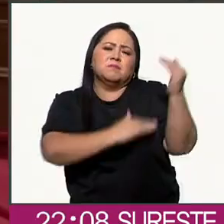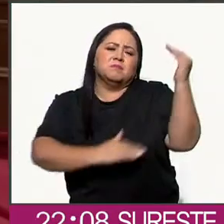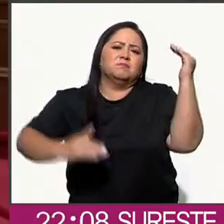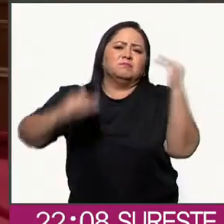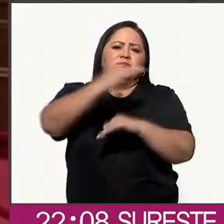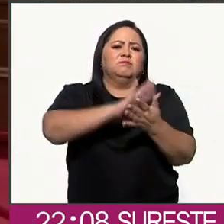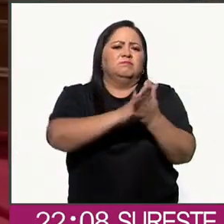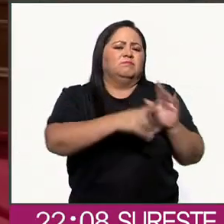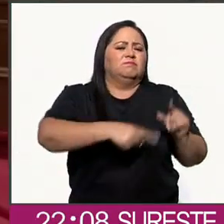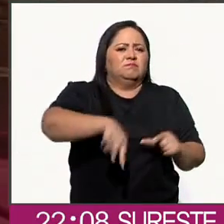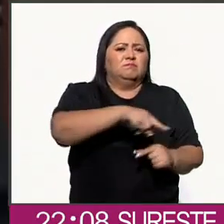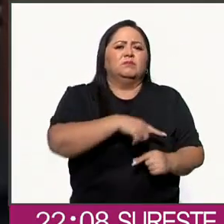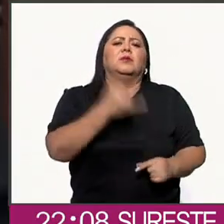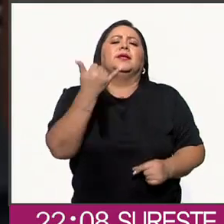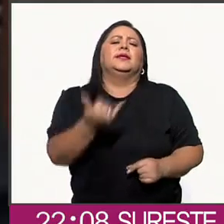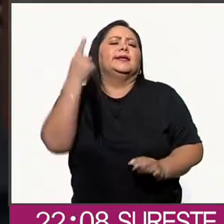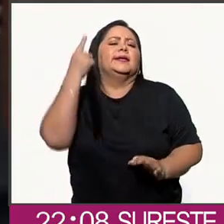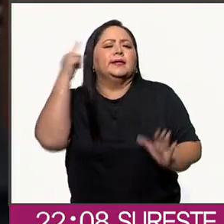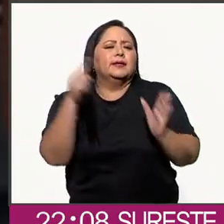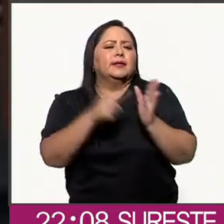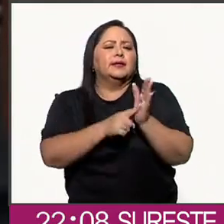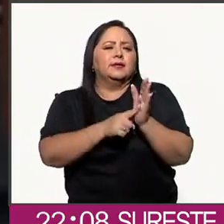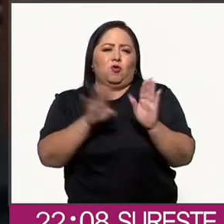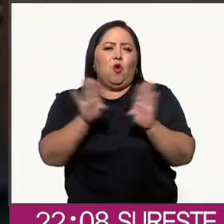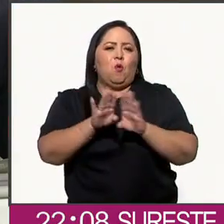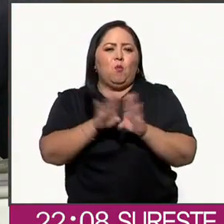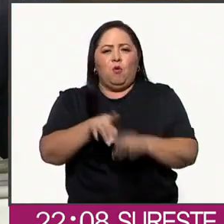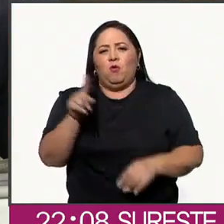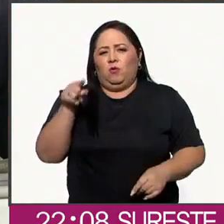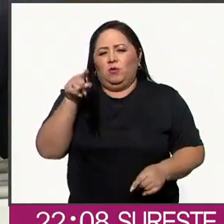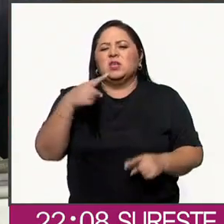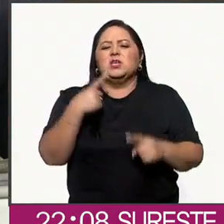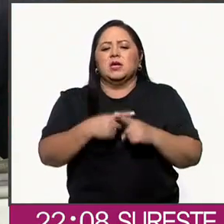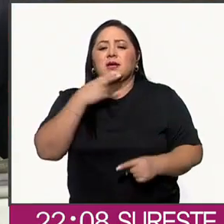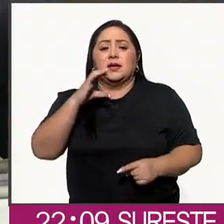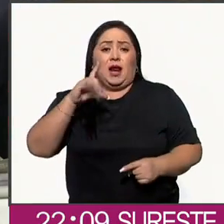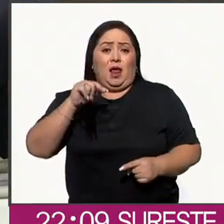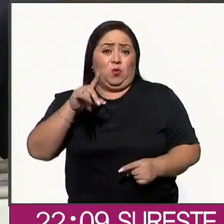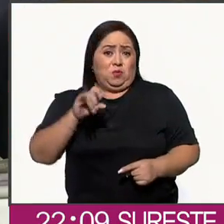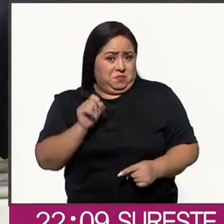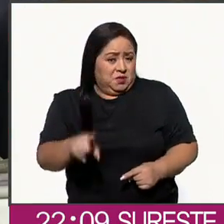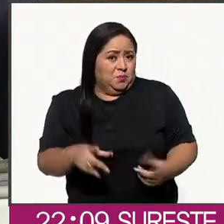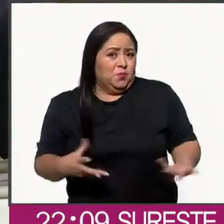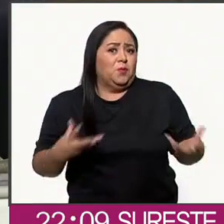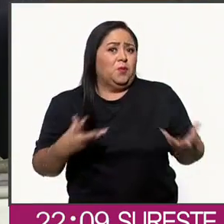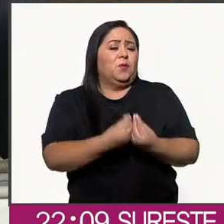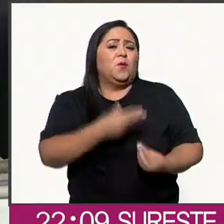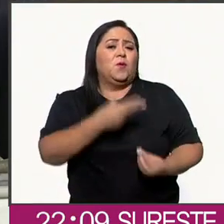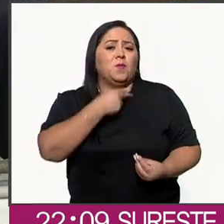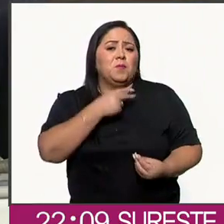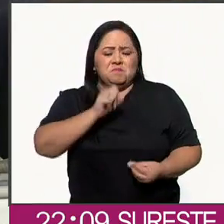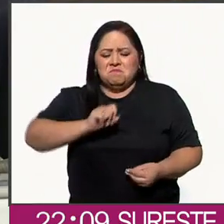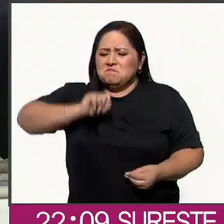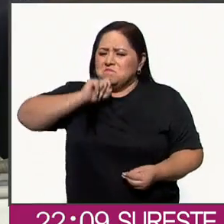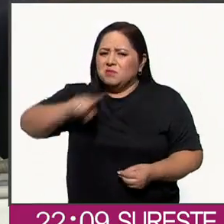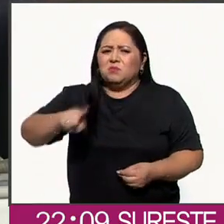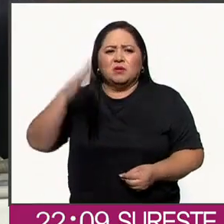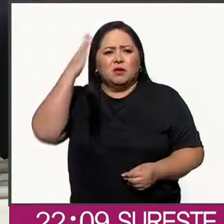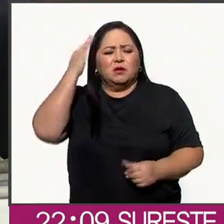magistrados. ¿Y qué creen? Como consejero del despacho está Claudio X. González Guajardo, el mismo que